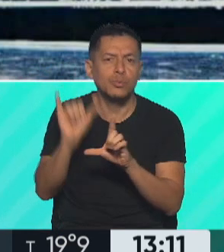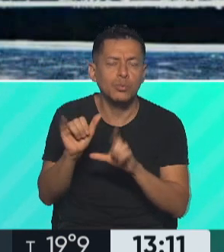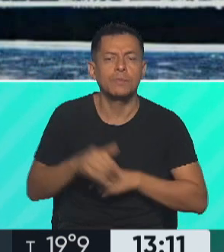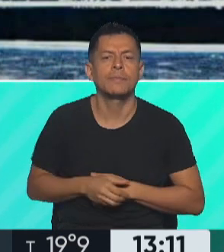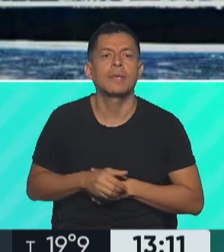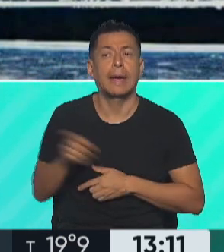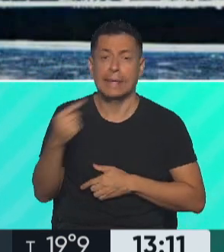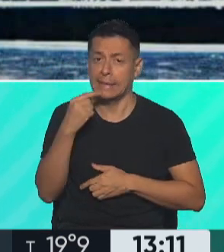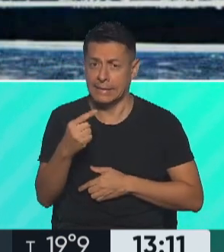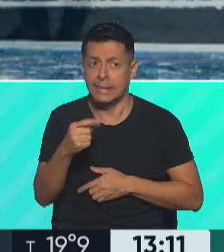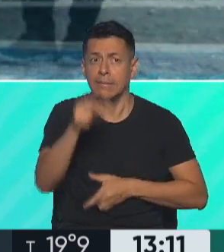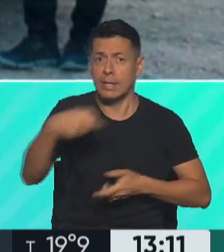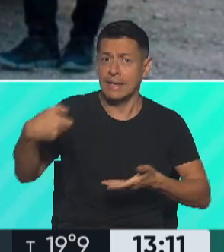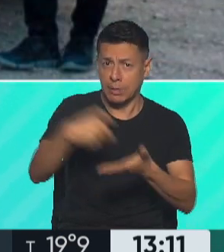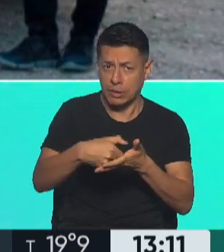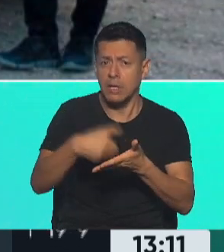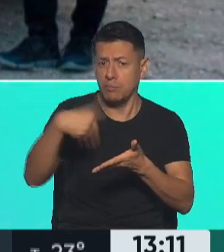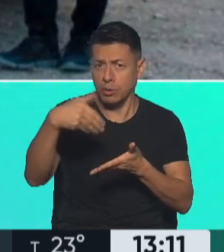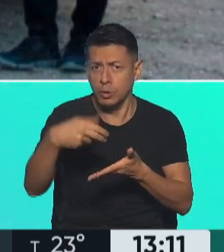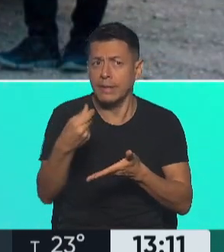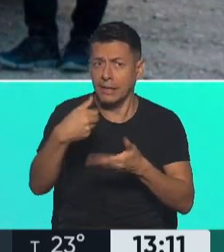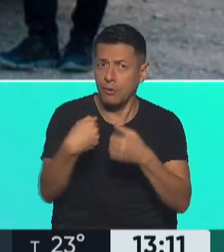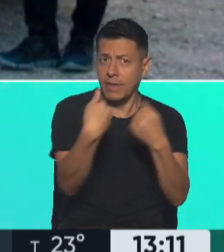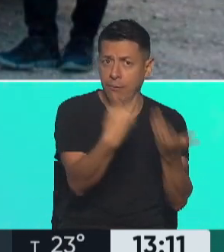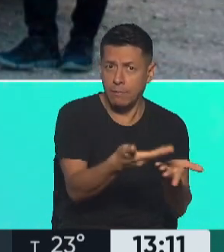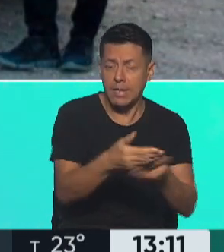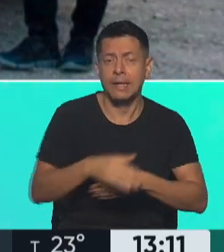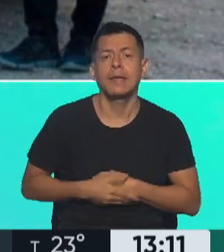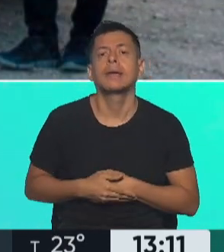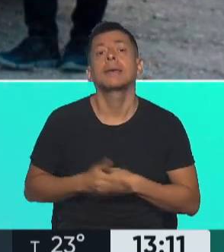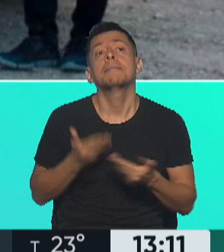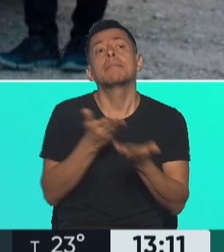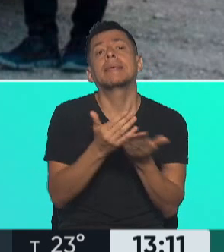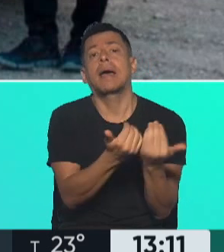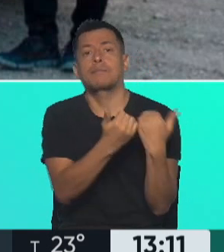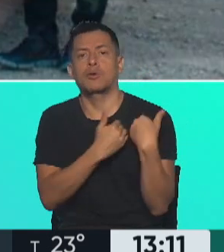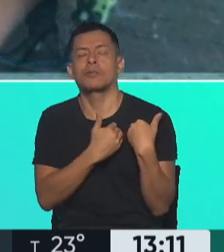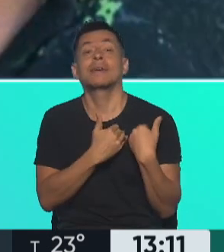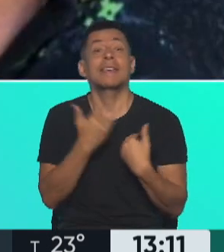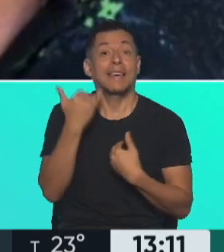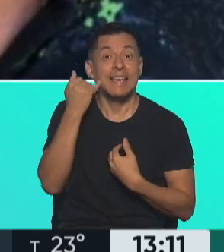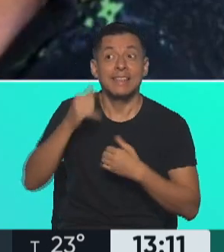les aseguraba a los inversores que pronto recuperarían su dinero y solicitaba apoyo. Gracias a esas